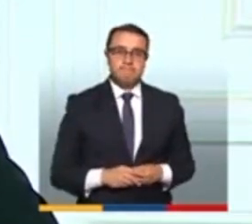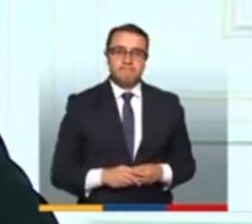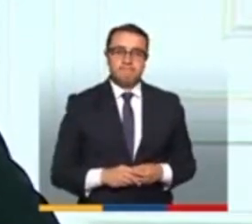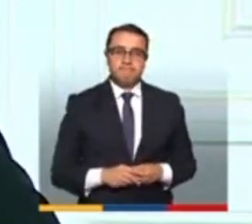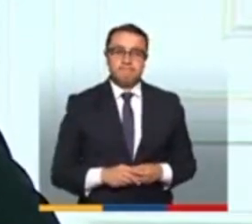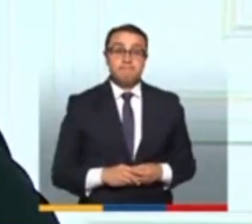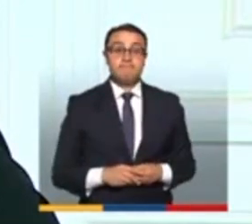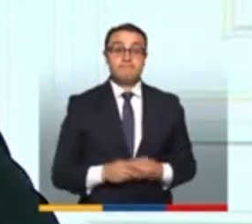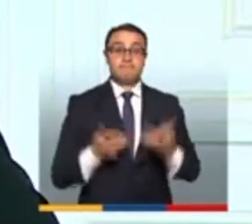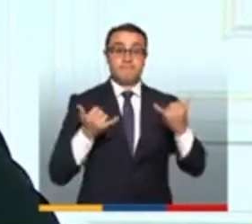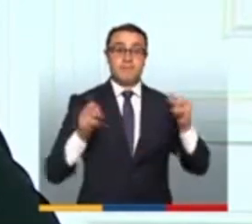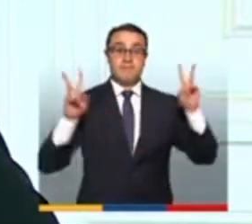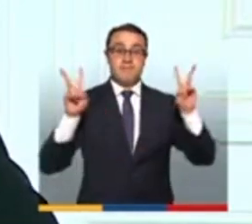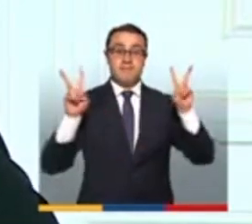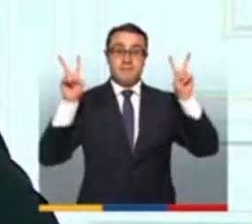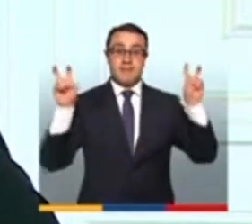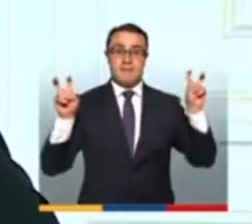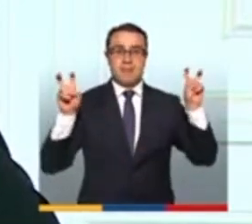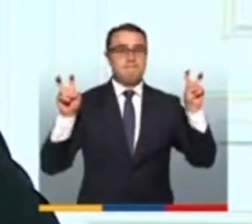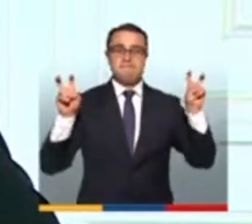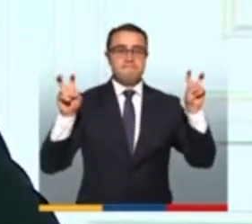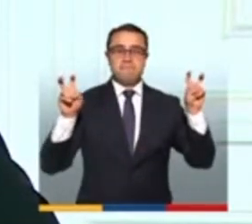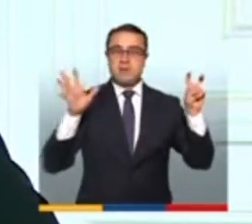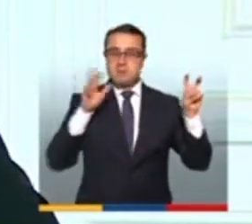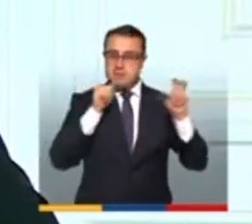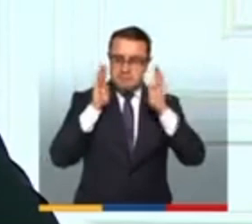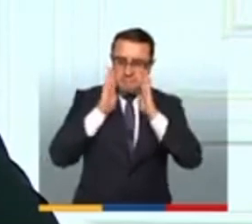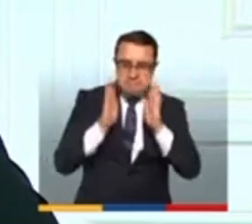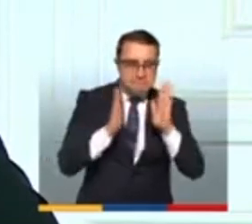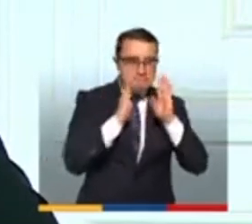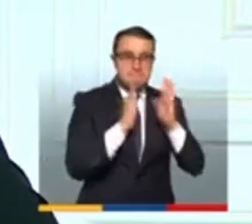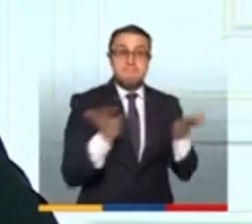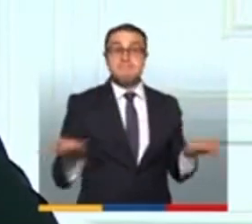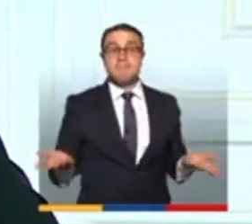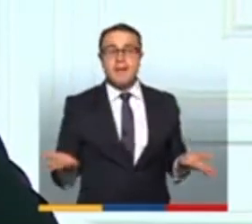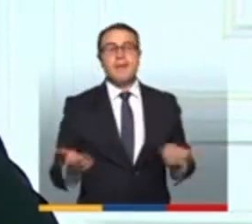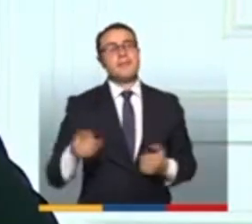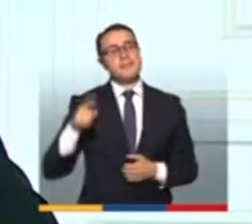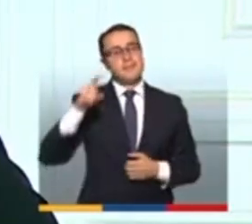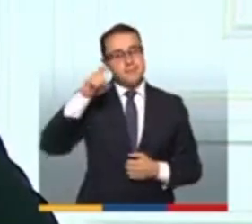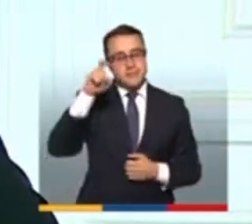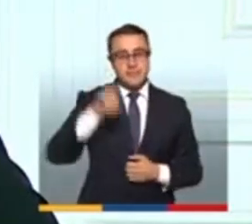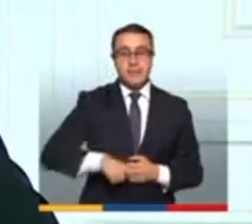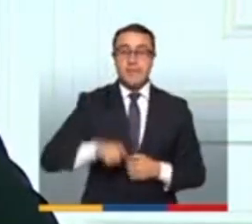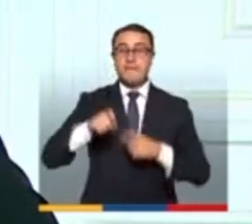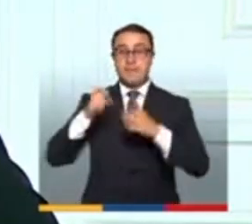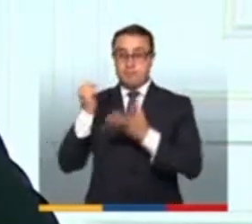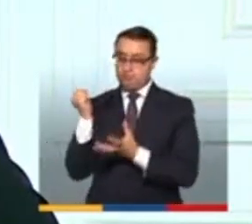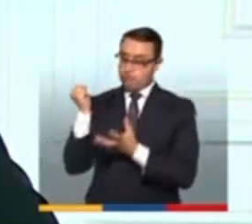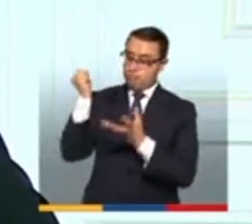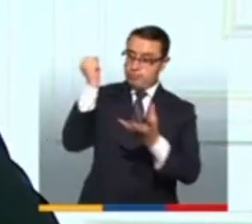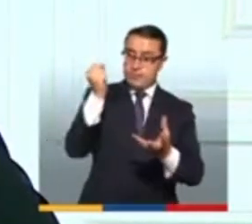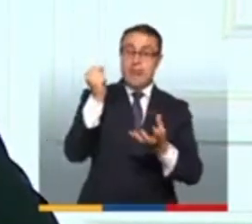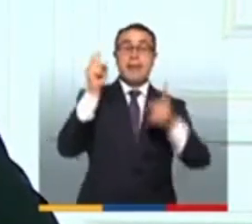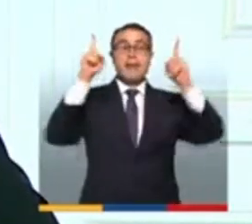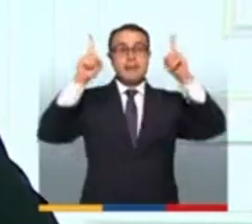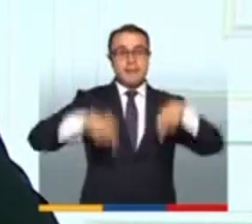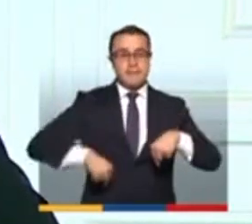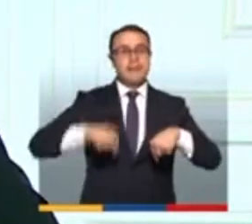Este tema no se ha abordado y tiene que abordarse no solo presupuestalmente, sino que hay que hacer